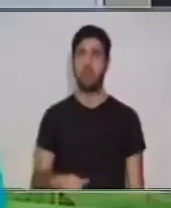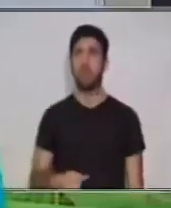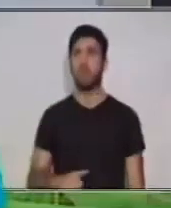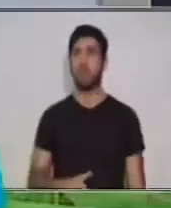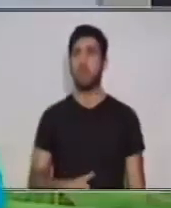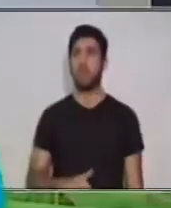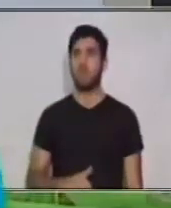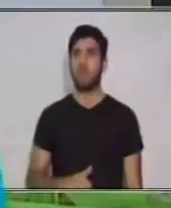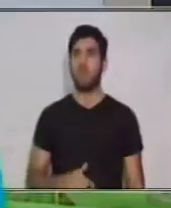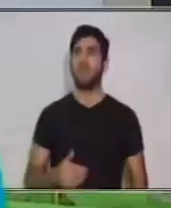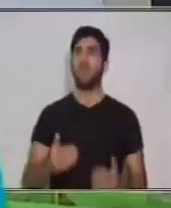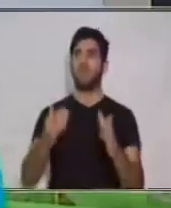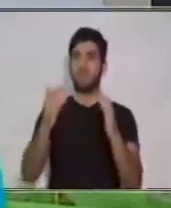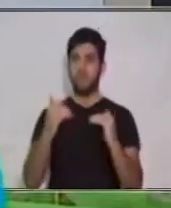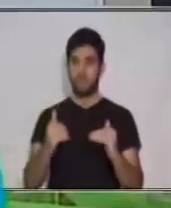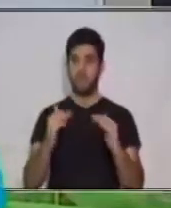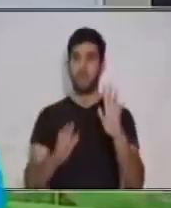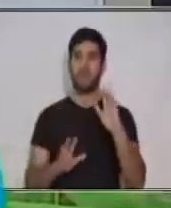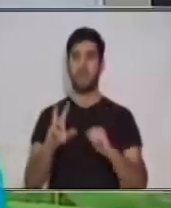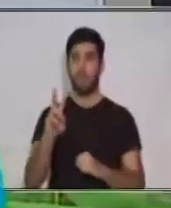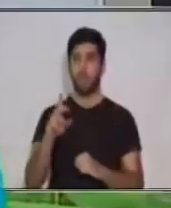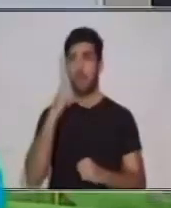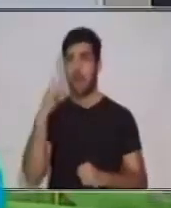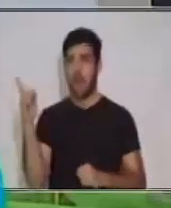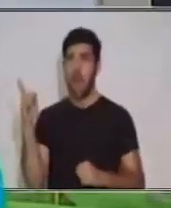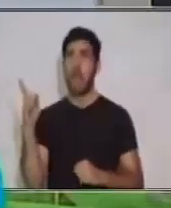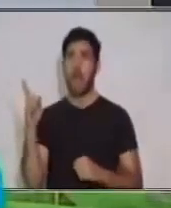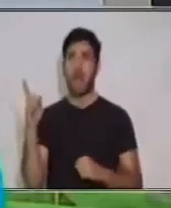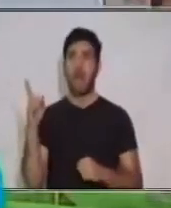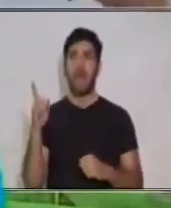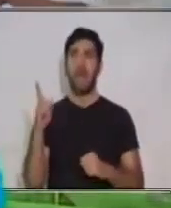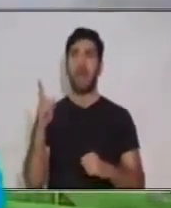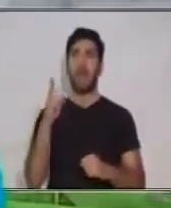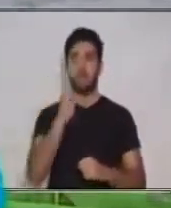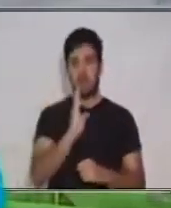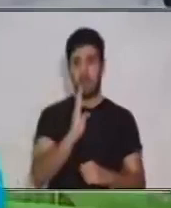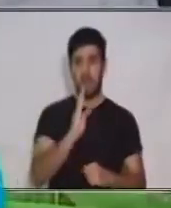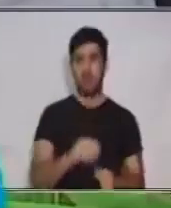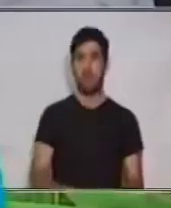La persona 12, baloncesto.